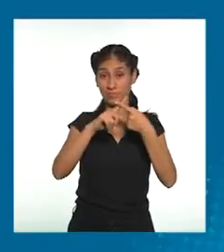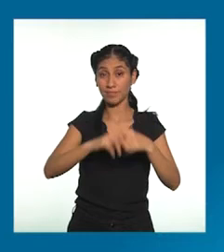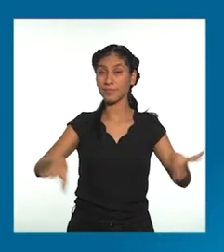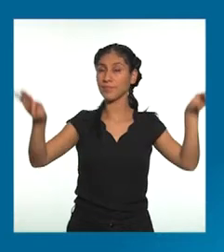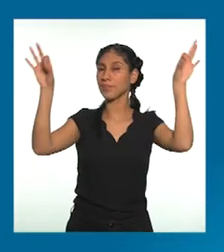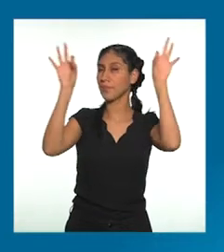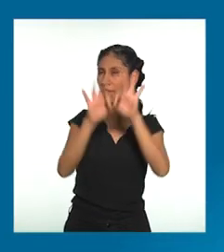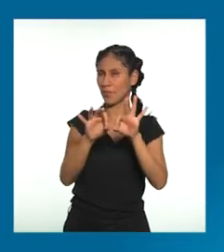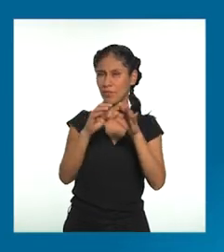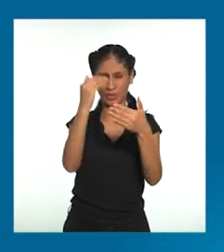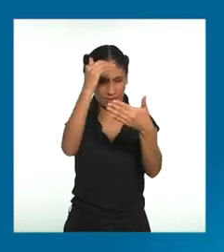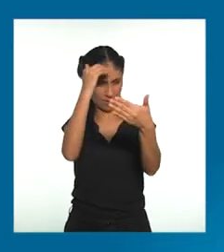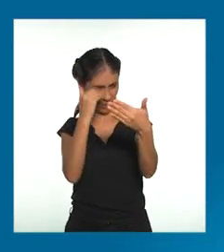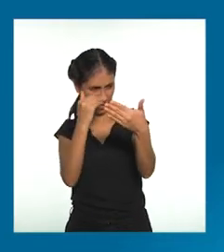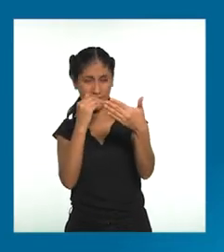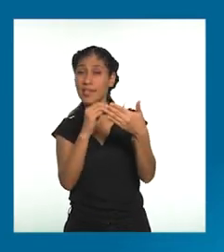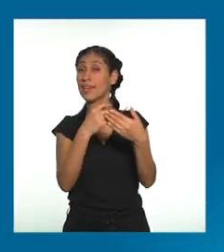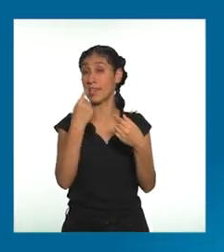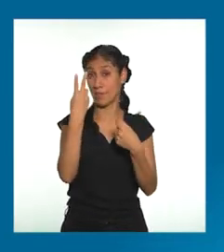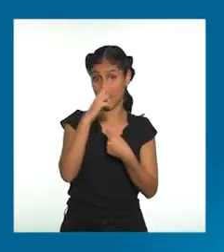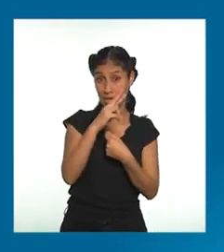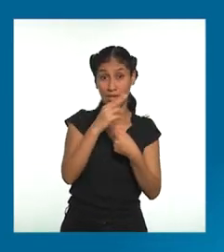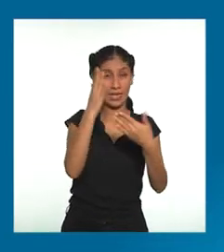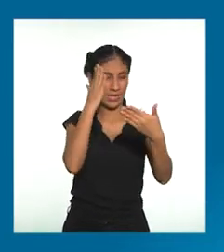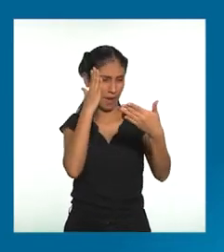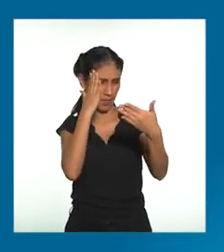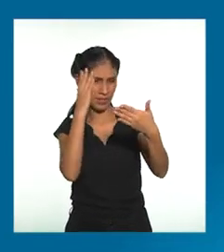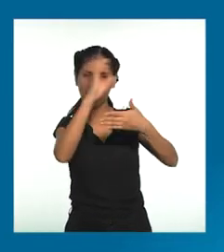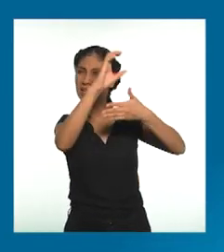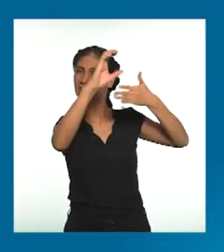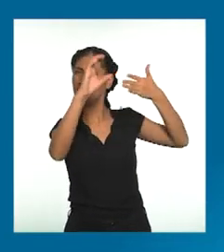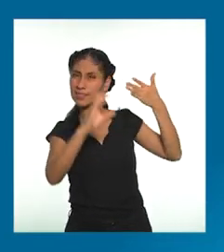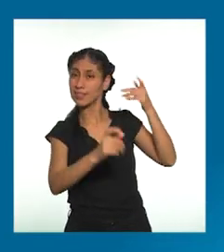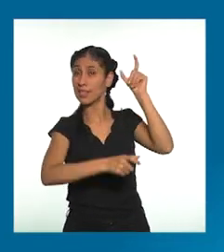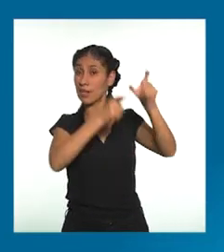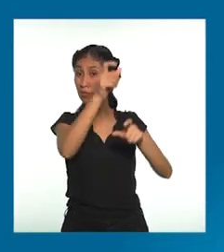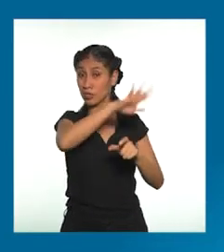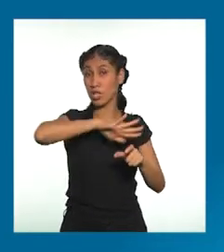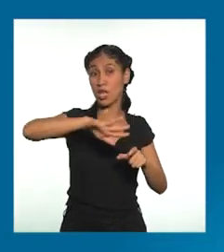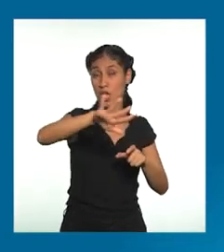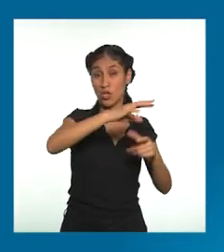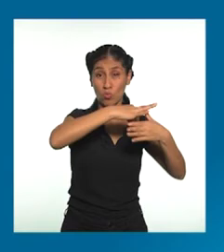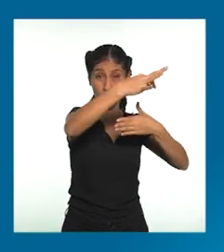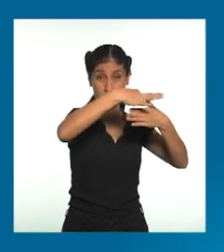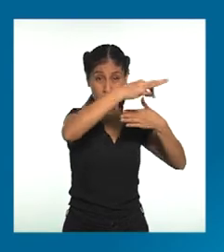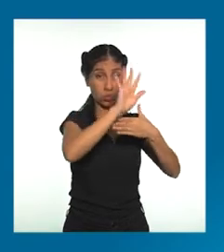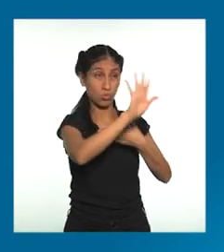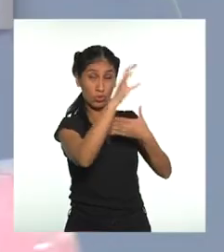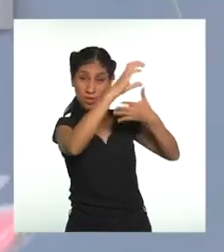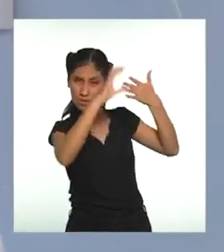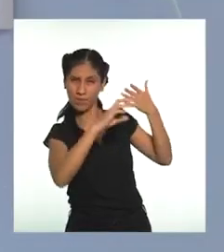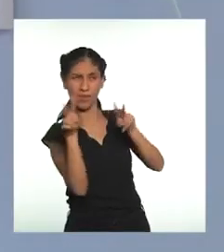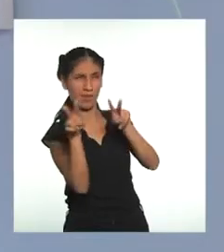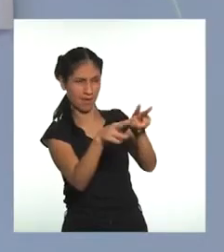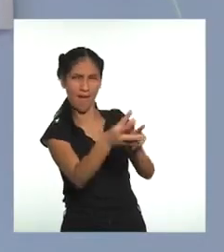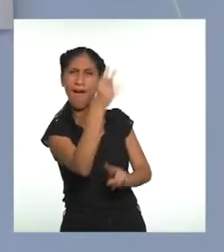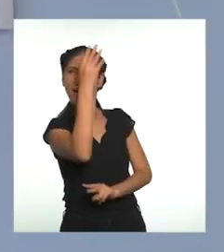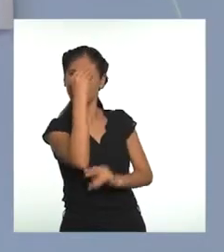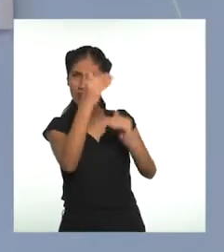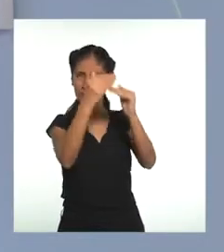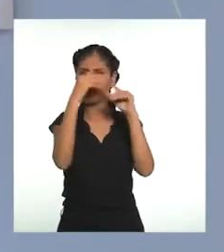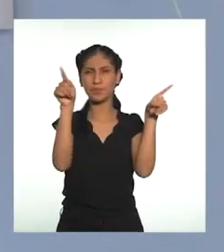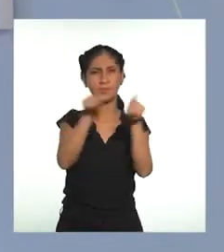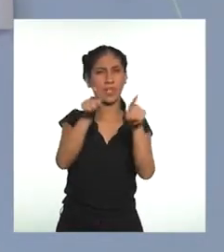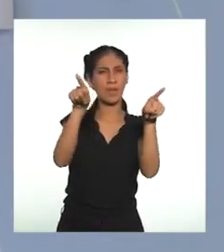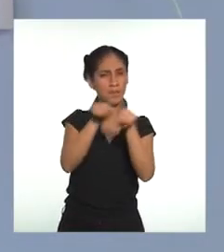es importante reconocer las características y aportes de los pueblos indígenas u originarios. Es